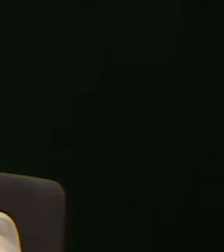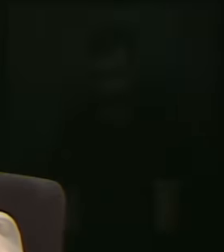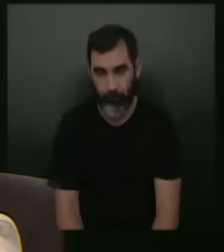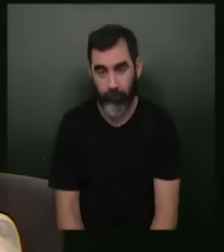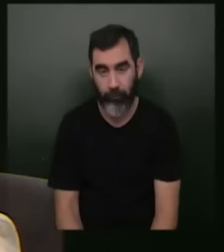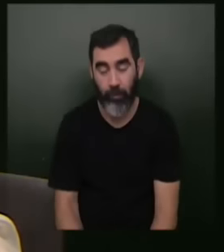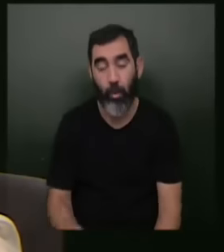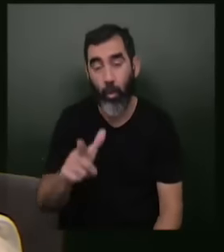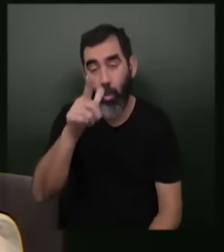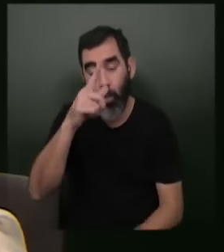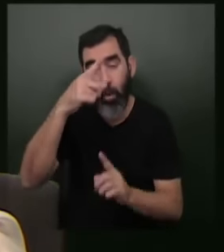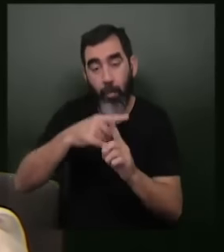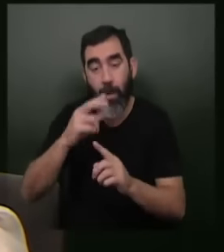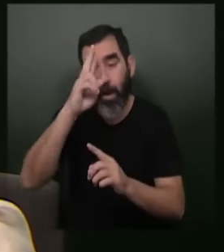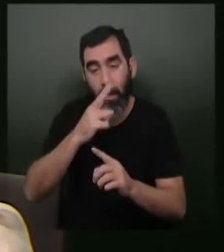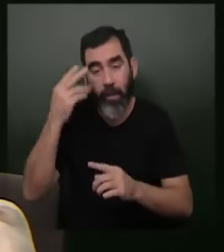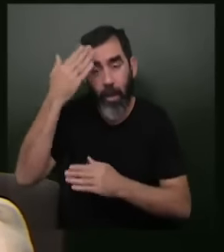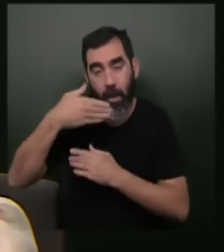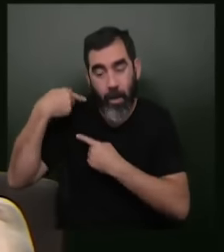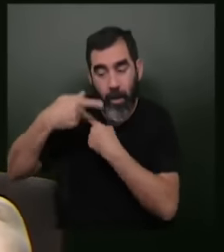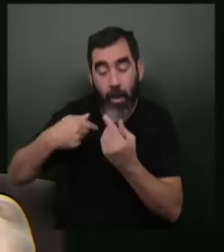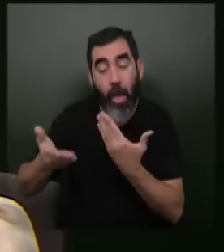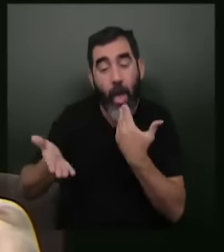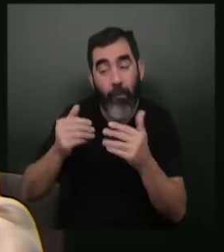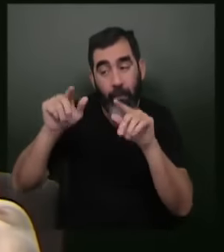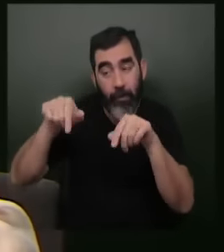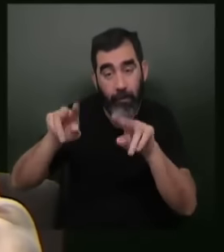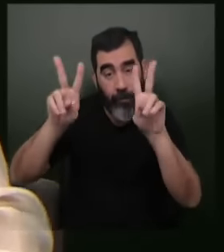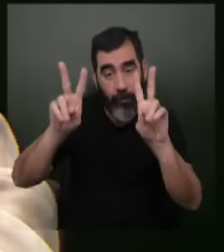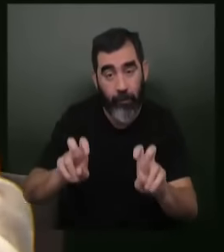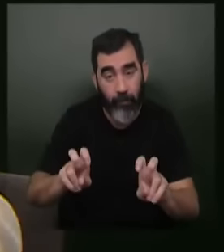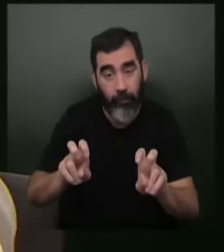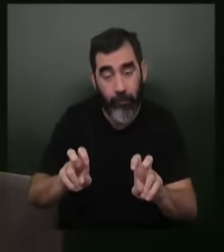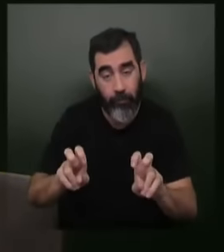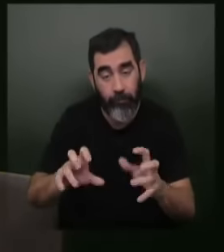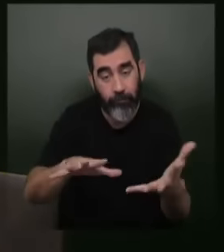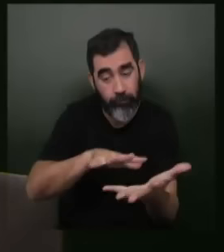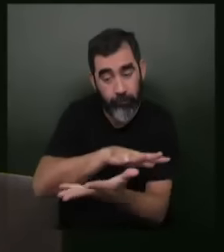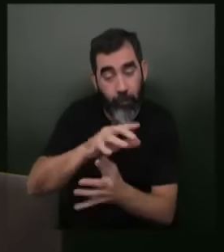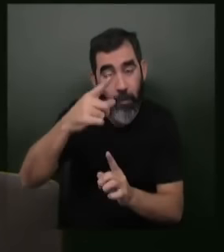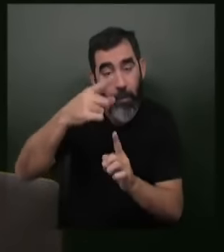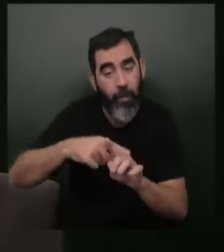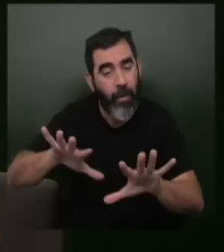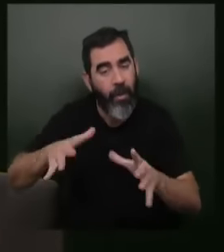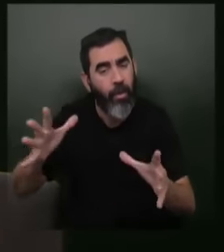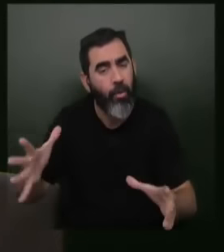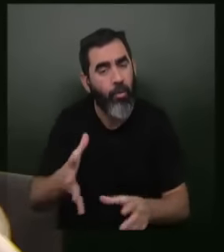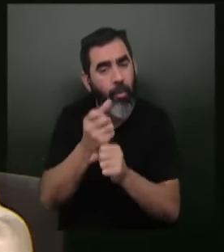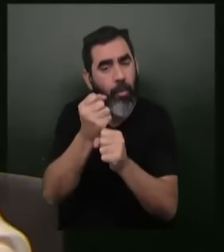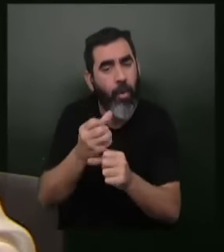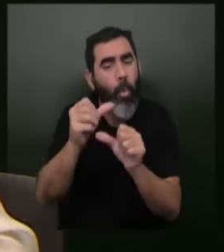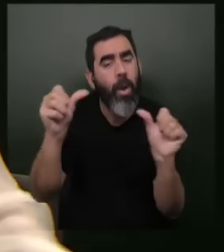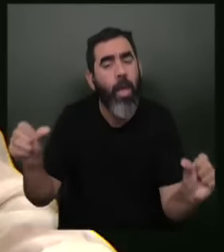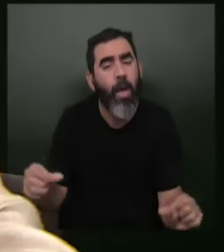Julio es el mes de la afrodescendencia y para hablar de este de este contexto de este mes de Qué se conmemora y cuáles son las